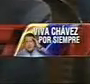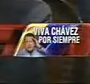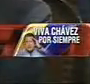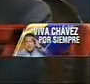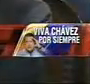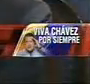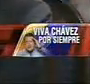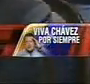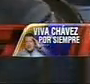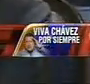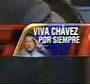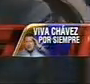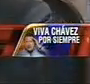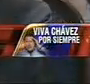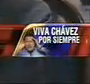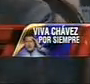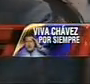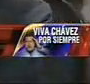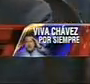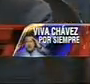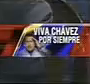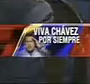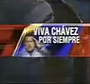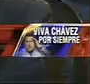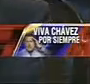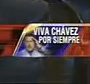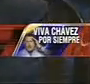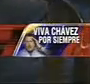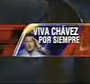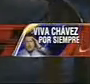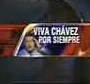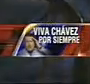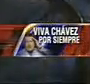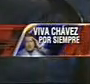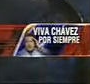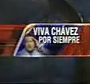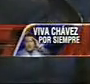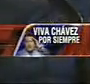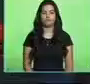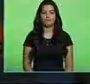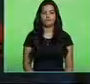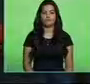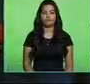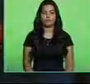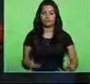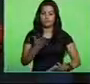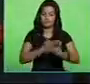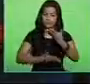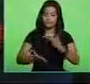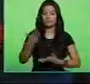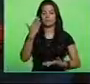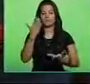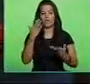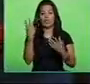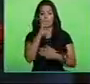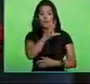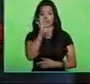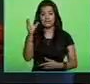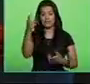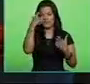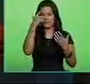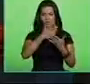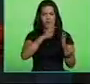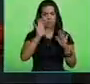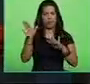Venezuela, el presidente Chávez aportó relevantes contribuciones al intercambio y la cooperación binacionales en múltiples terrenos